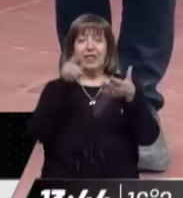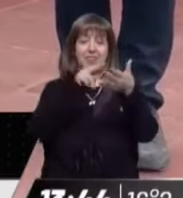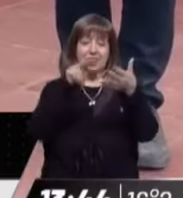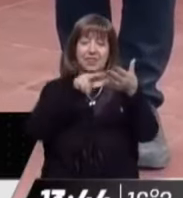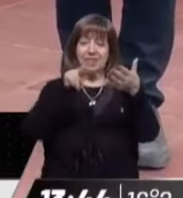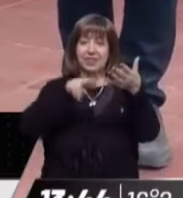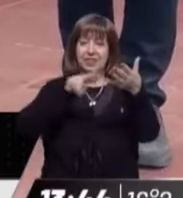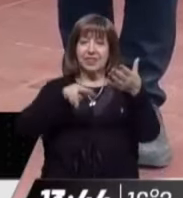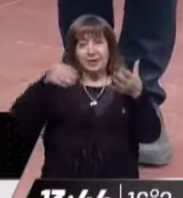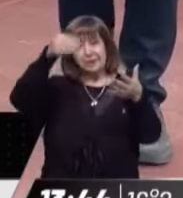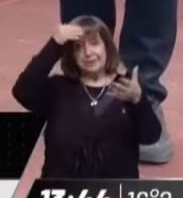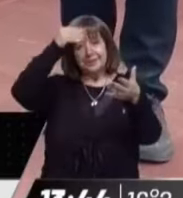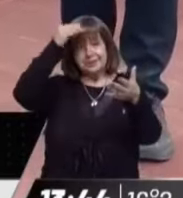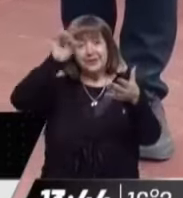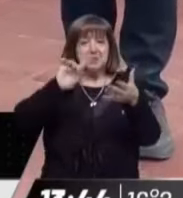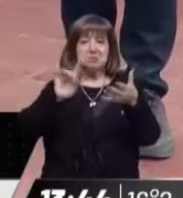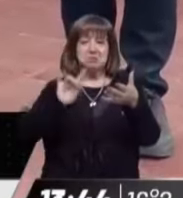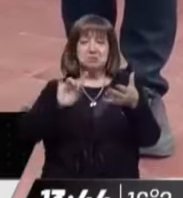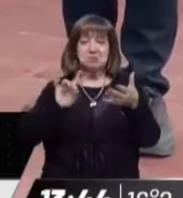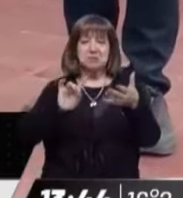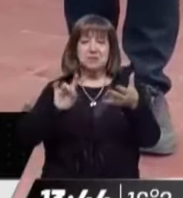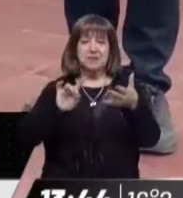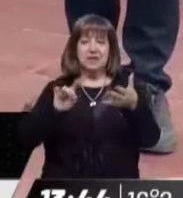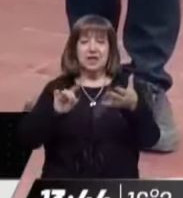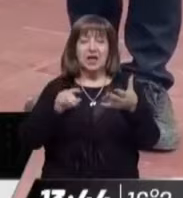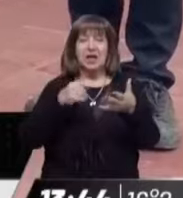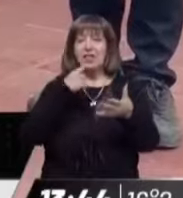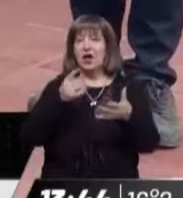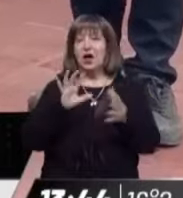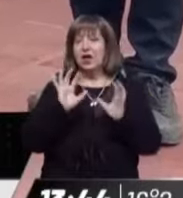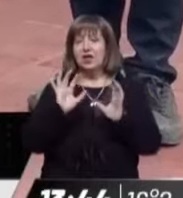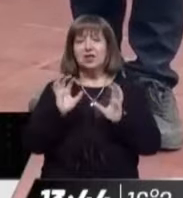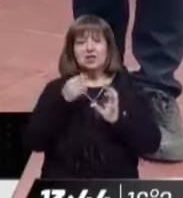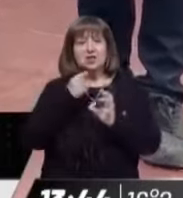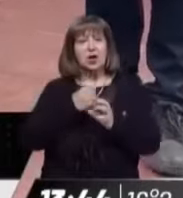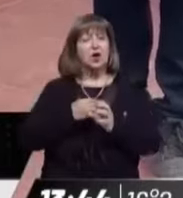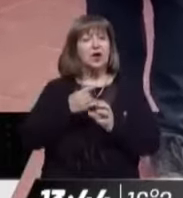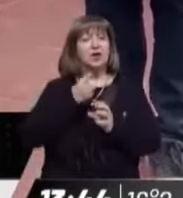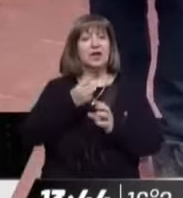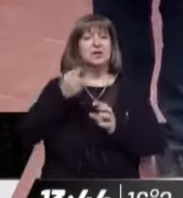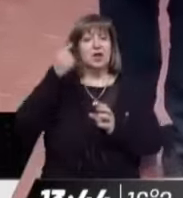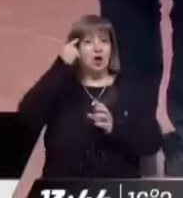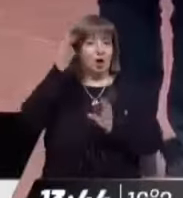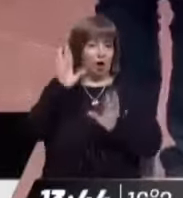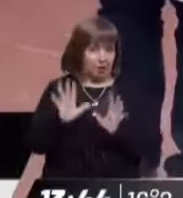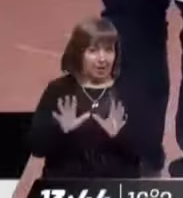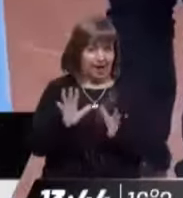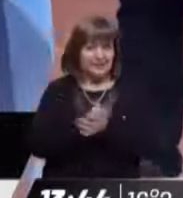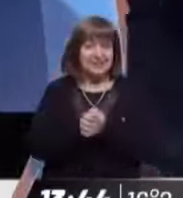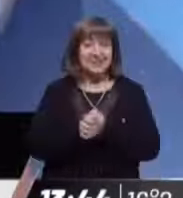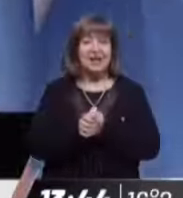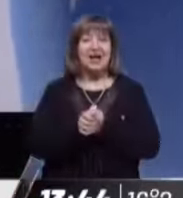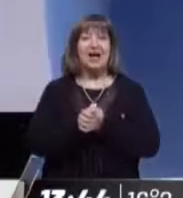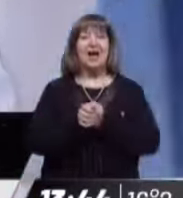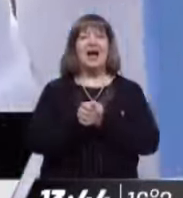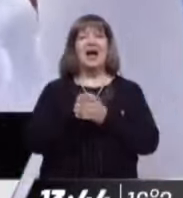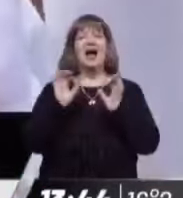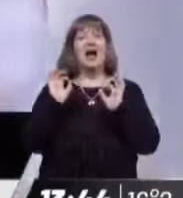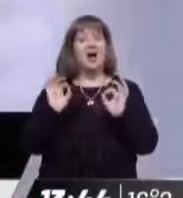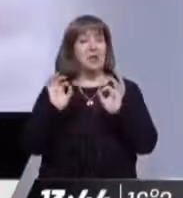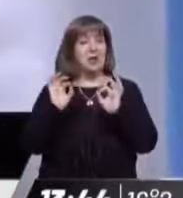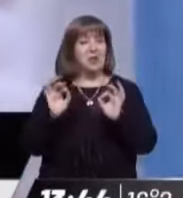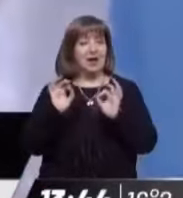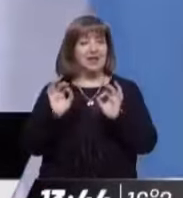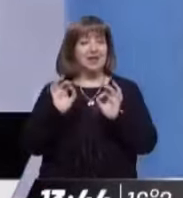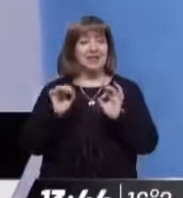y aprendérmelo de memoria y después decirlo. No, digo lo que yo pienso. Sos un genio. Te va a ir muy bien en la